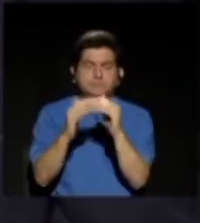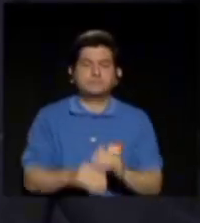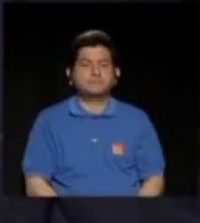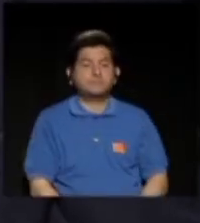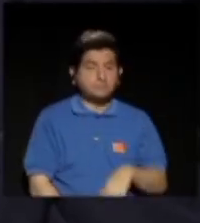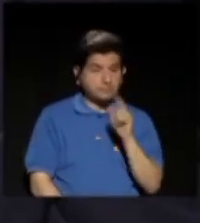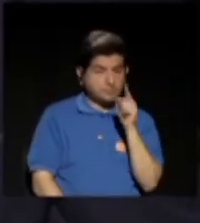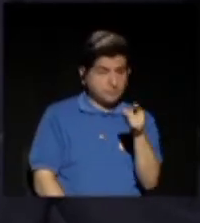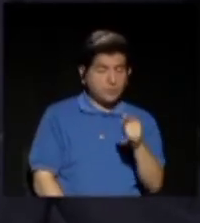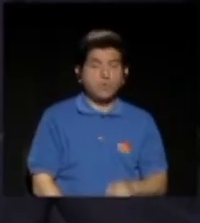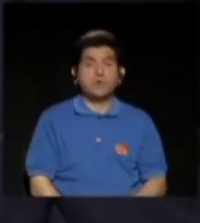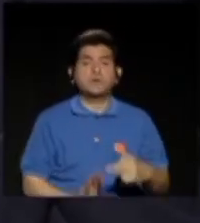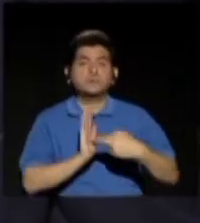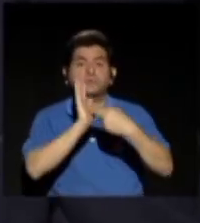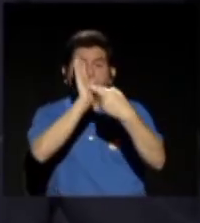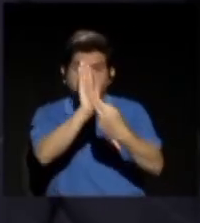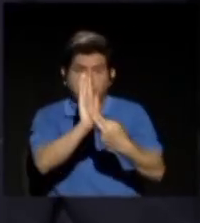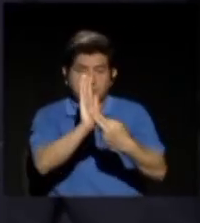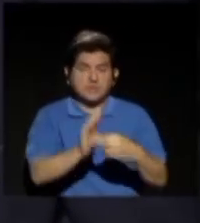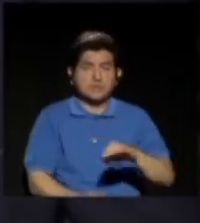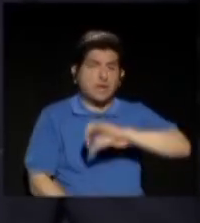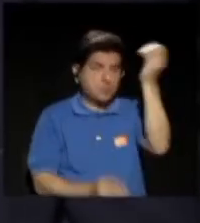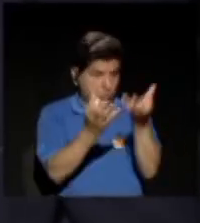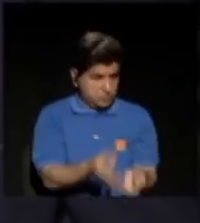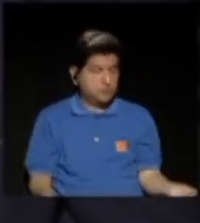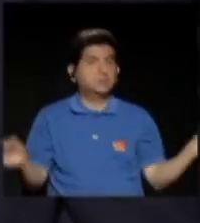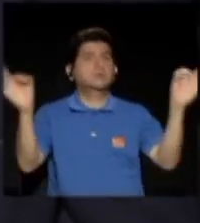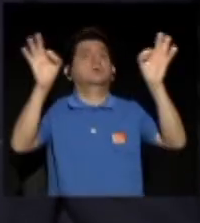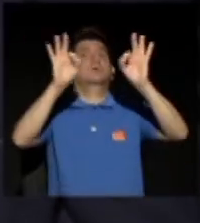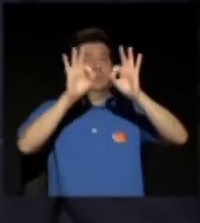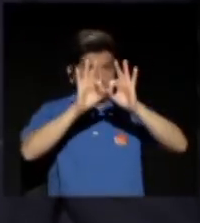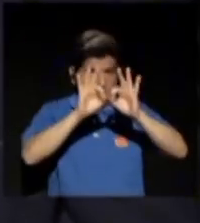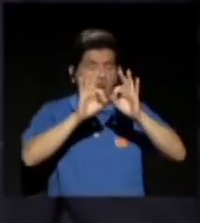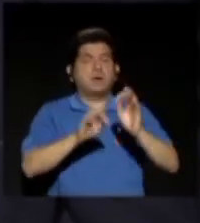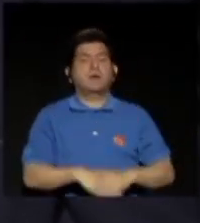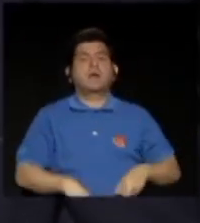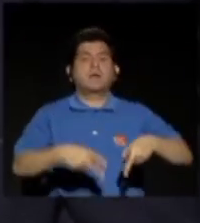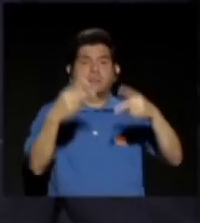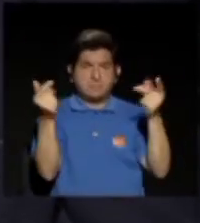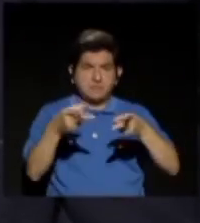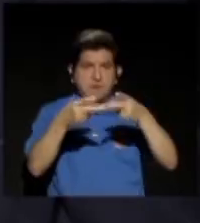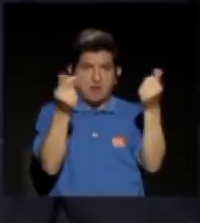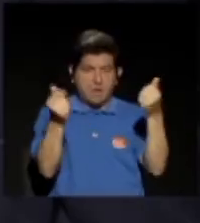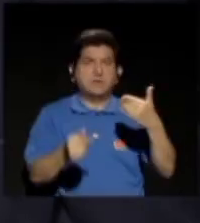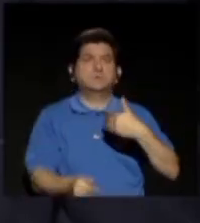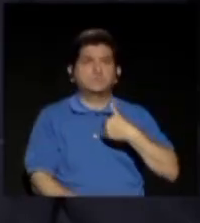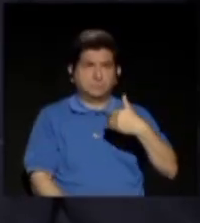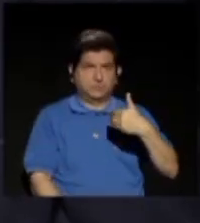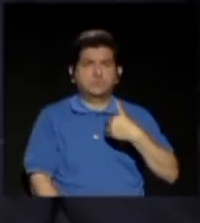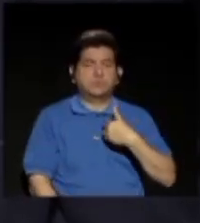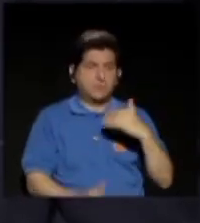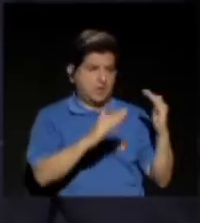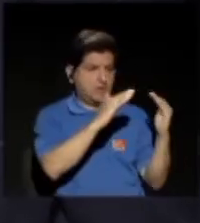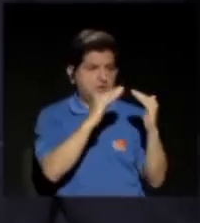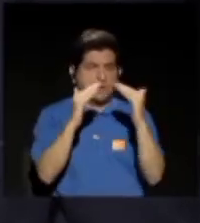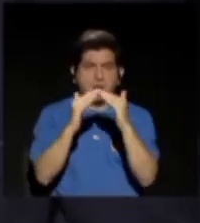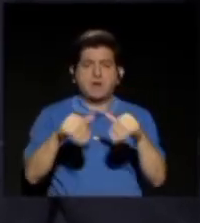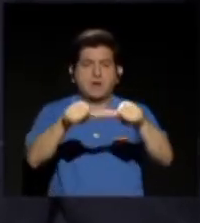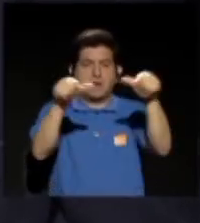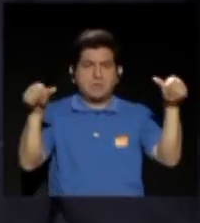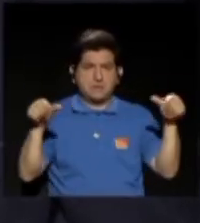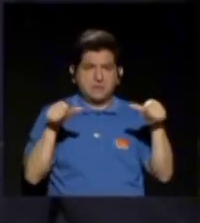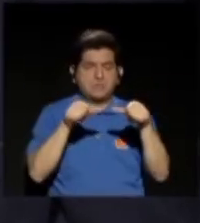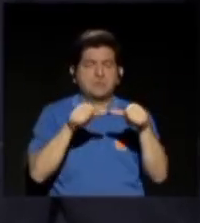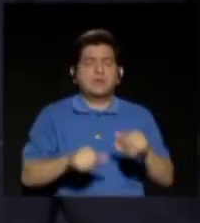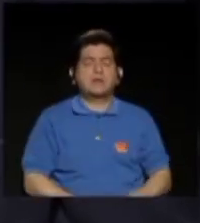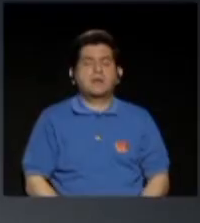canasta estamos representando un porcentaje muy importante del gasto que se está dando en los hogares del área de cobertura